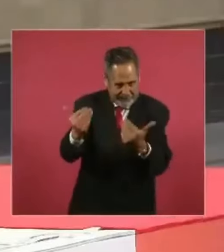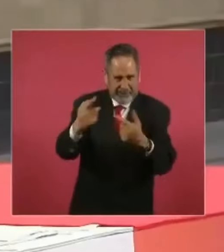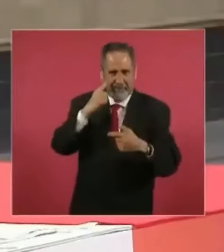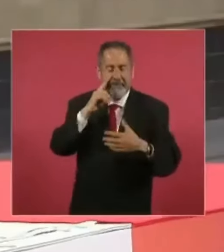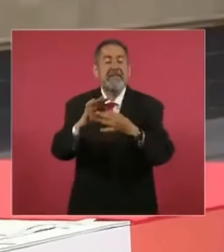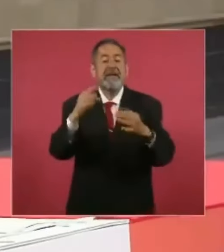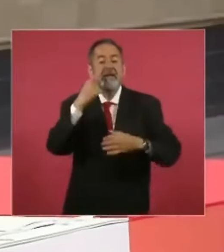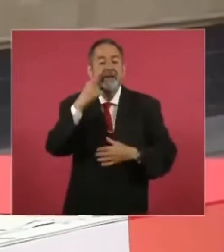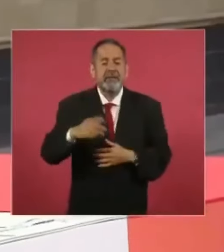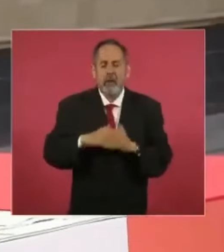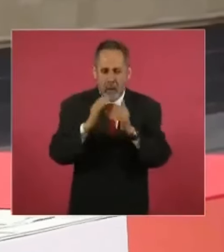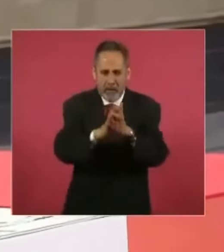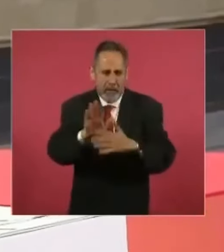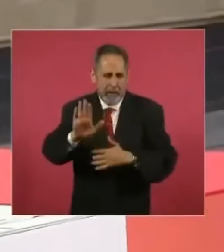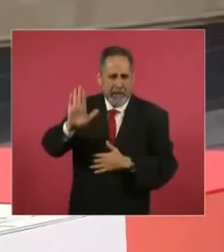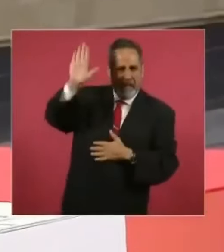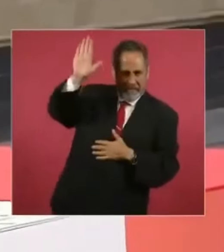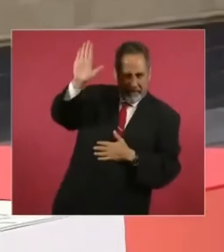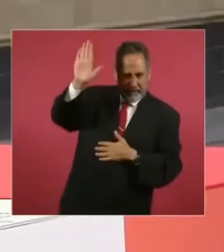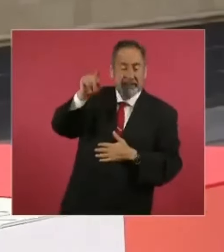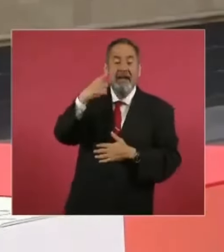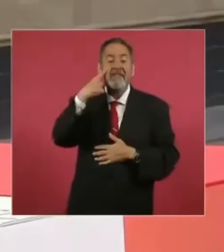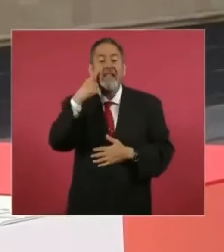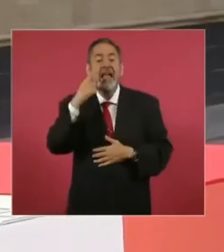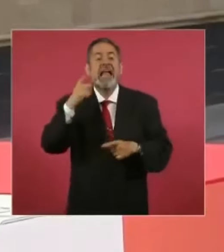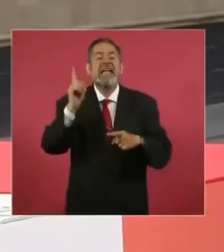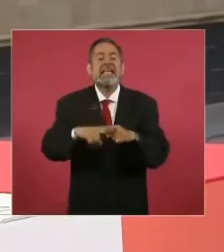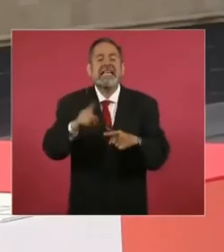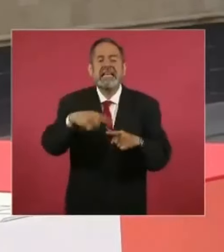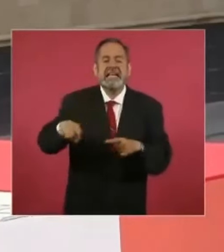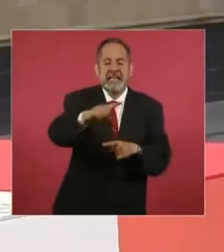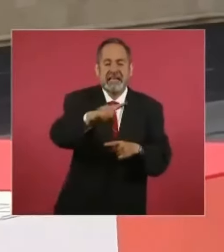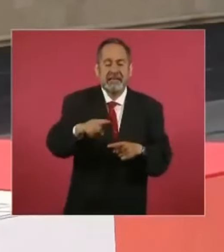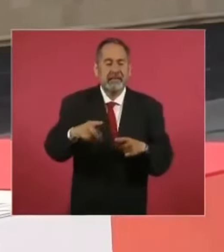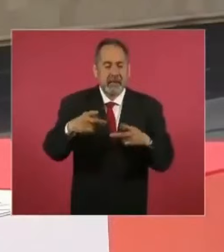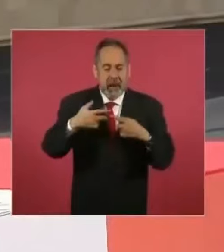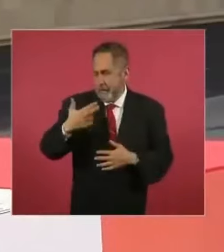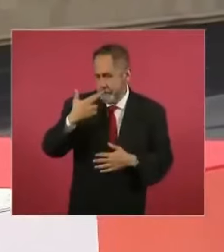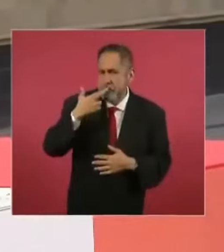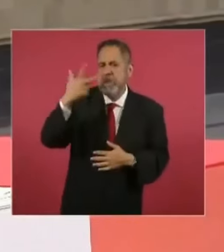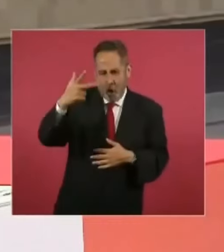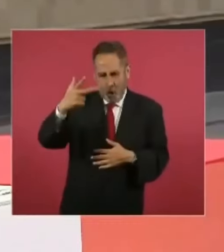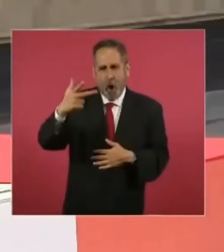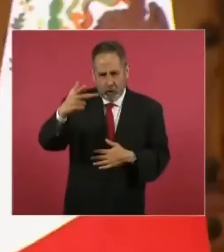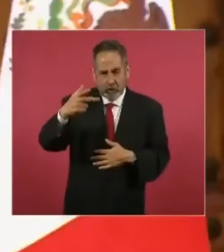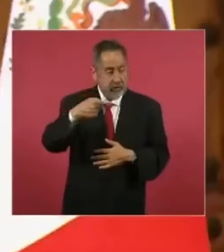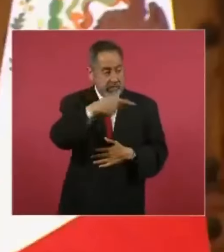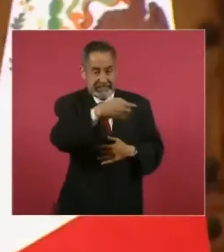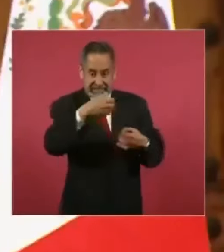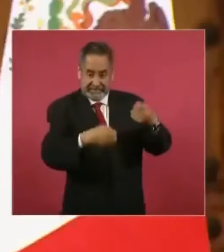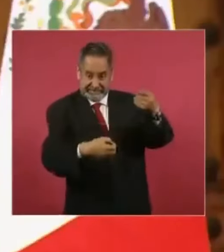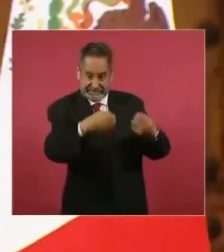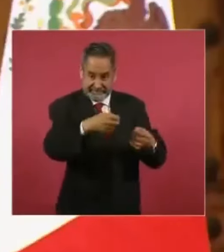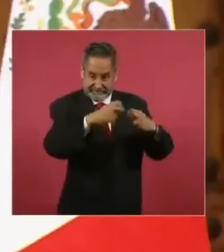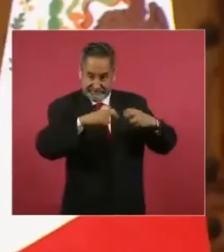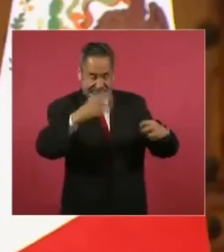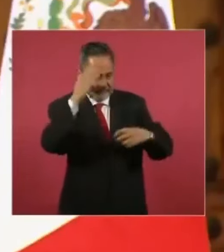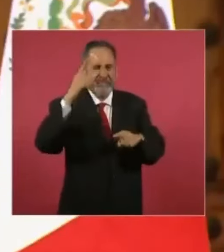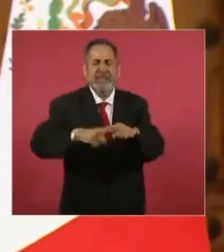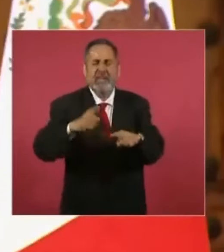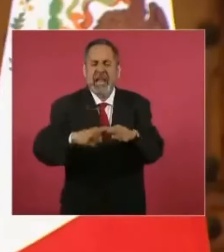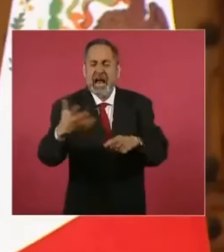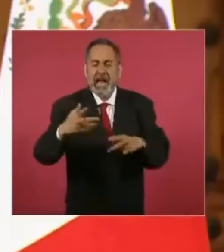mayoría calificada, ahorita lo platicamos, en el aparato legislativo. Tienen 24 gobernadores, control de 29